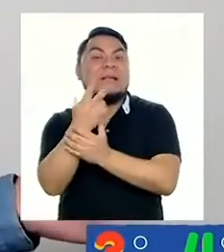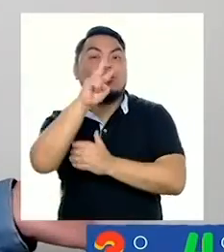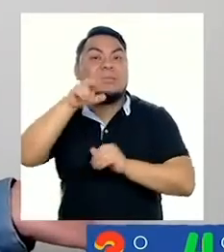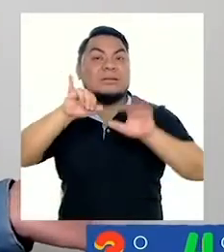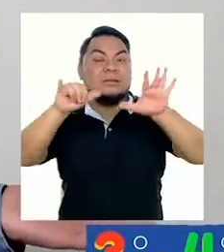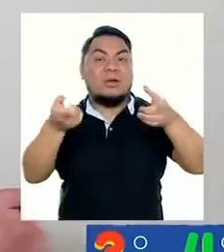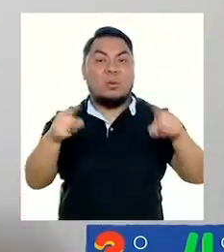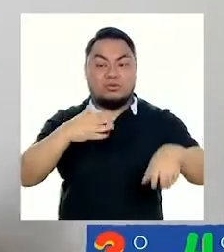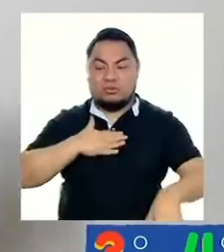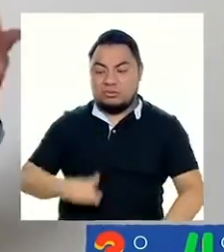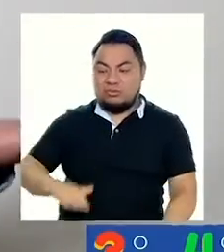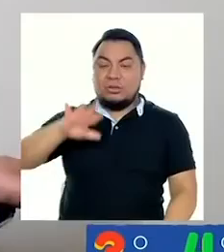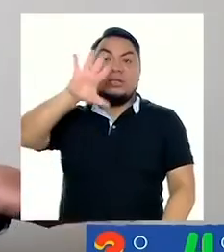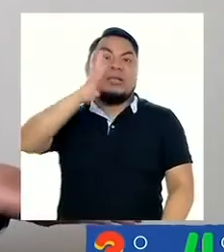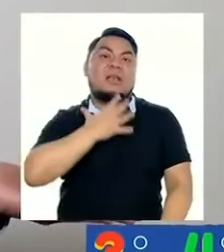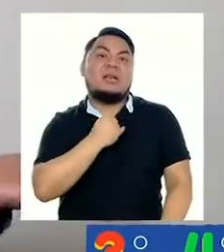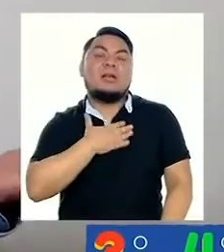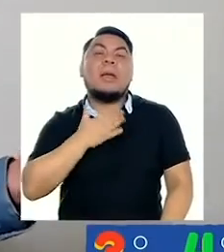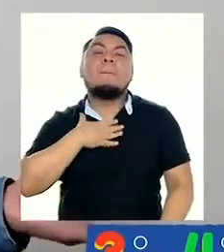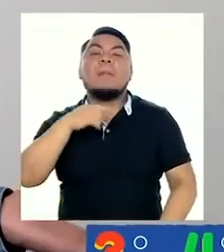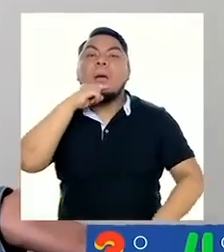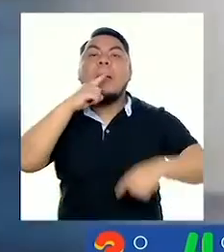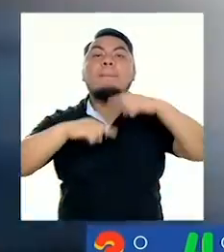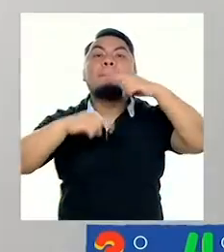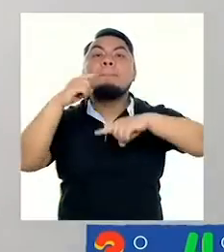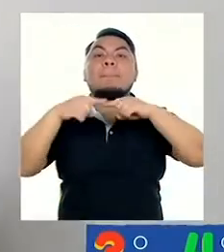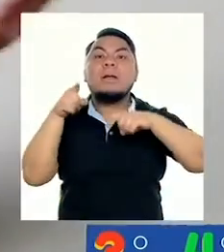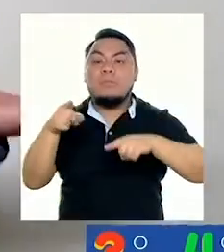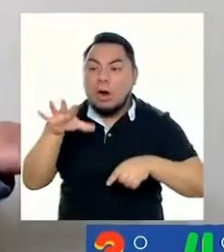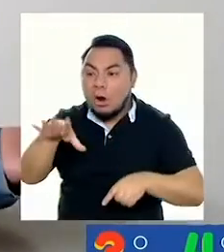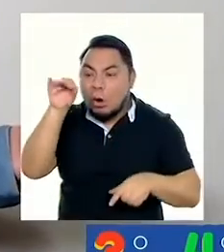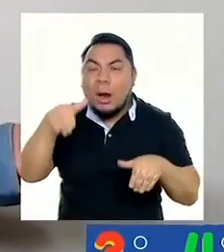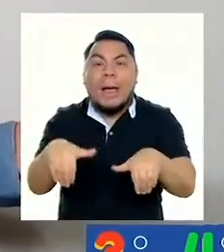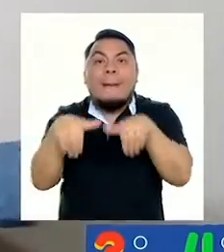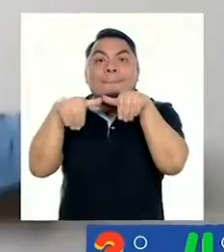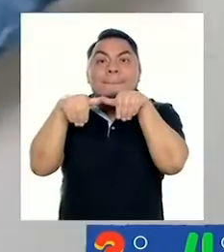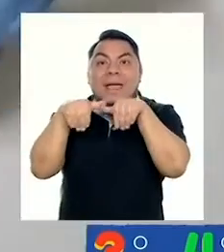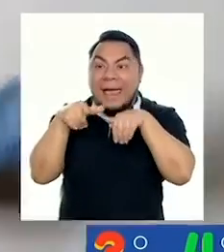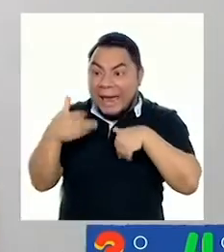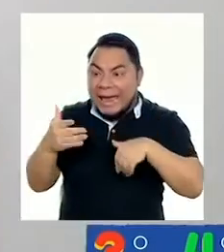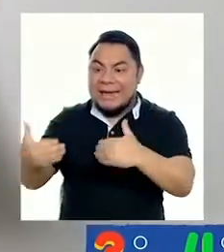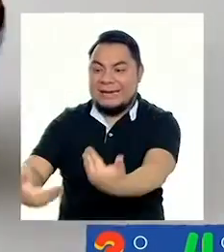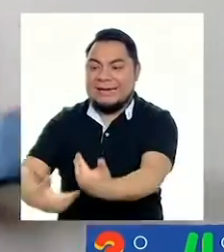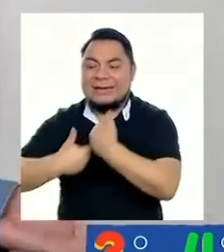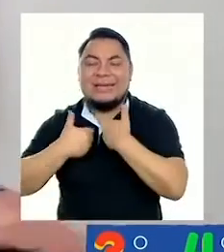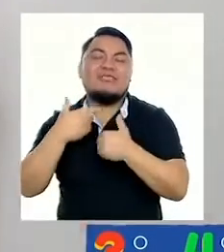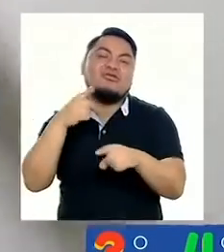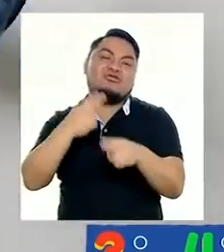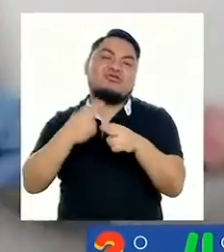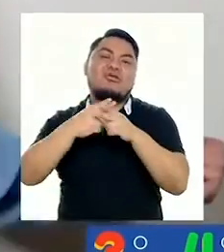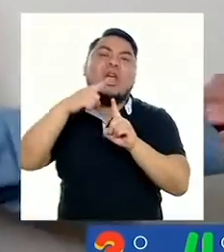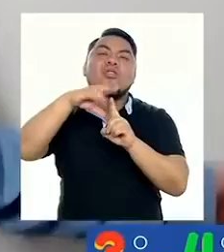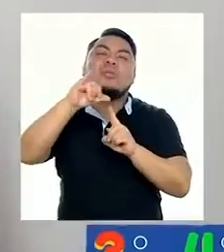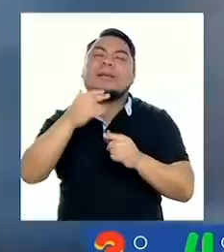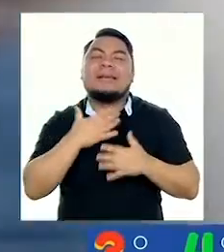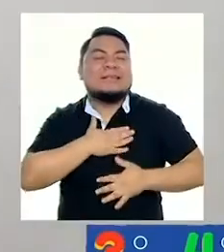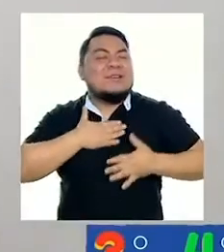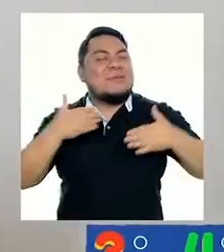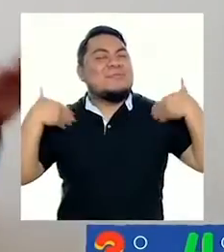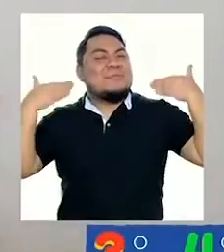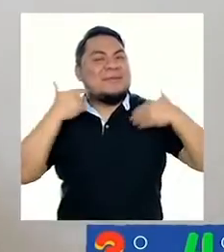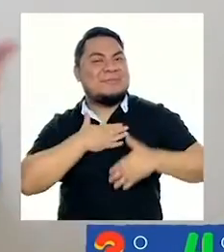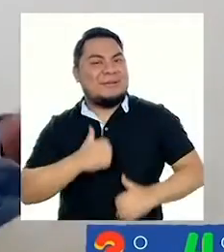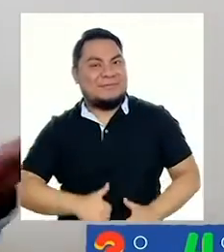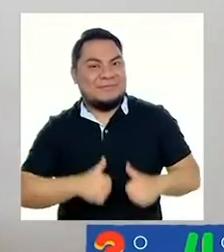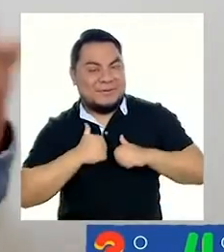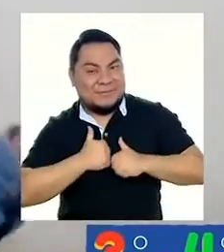cuando tenía 5 años, mi prima Crisel encontró un perrito y adoptamos a Toby. Fue uno de los mejores momentos de mi vida.